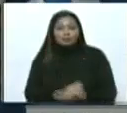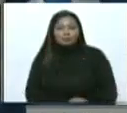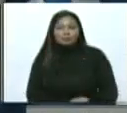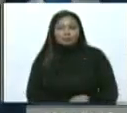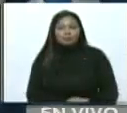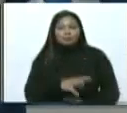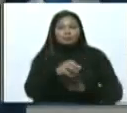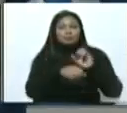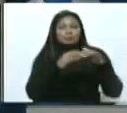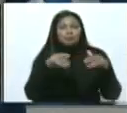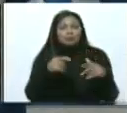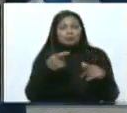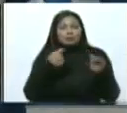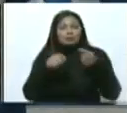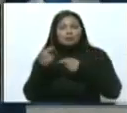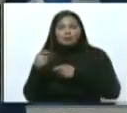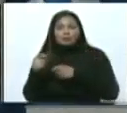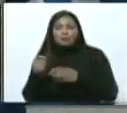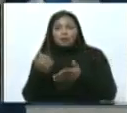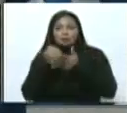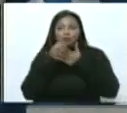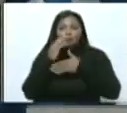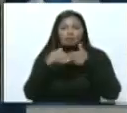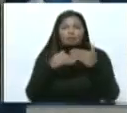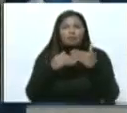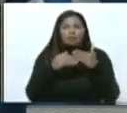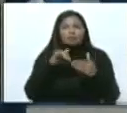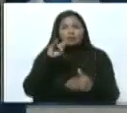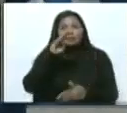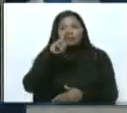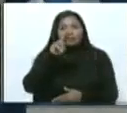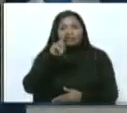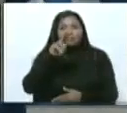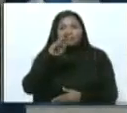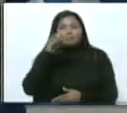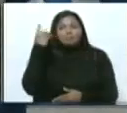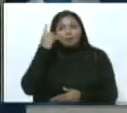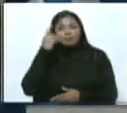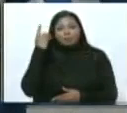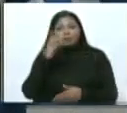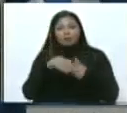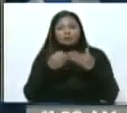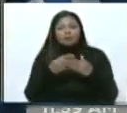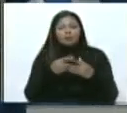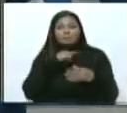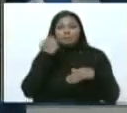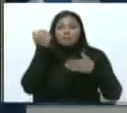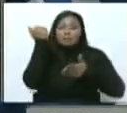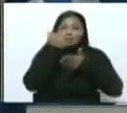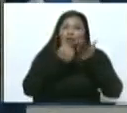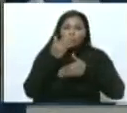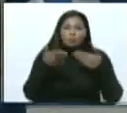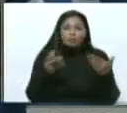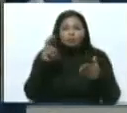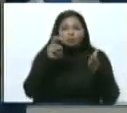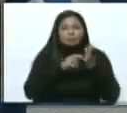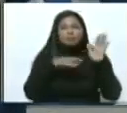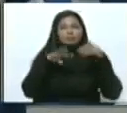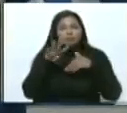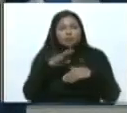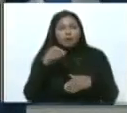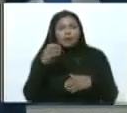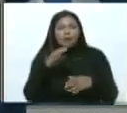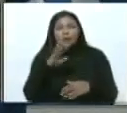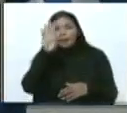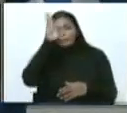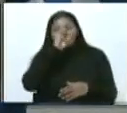por parte de un narcotraficante a favor del presidente Iván Duque. Este narcotraficante fue asesinado en el 2019 en Brasil